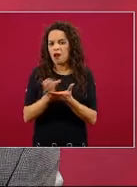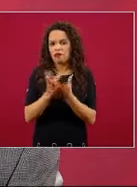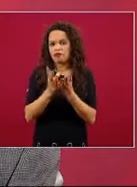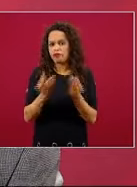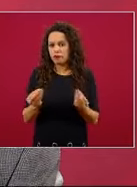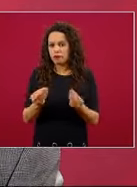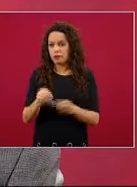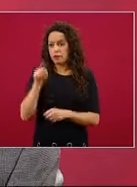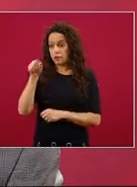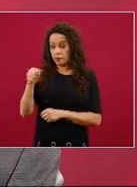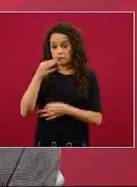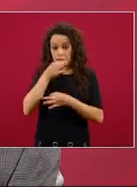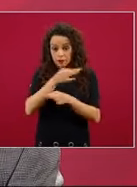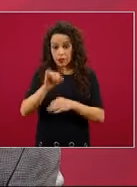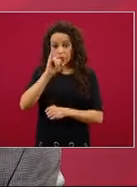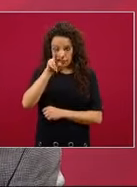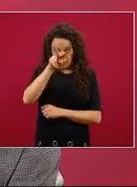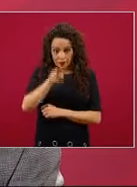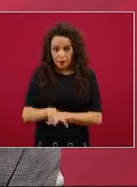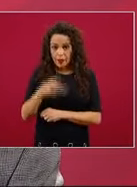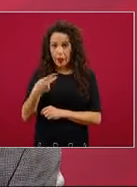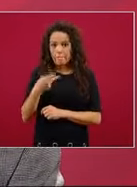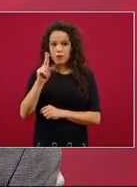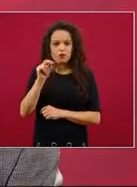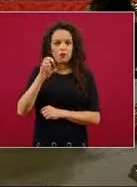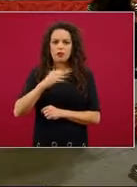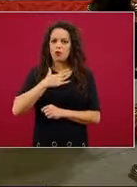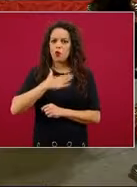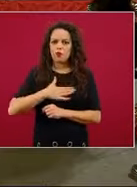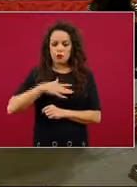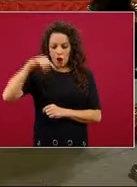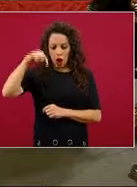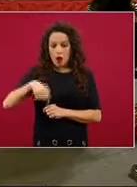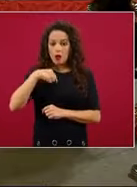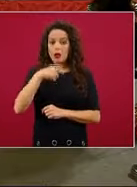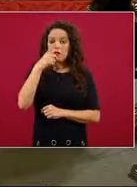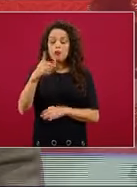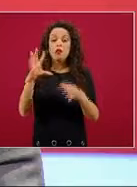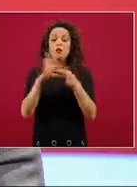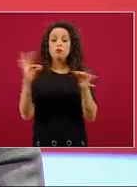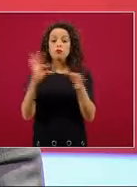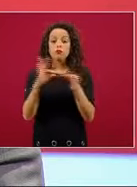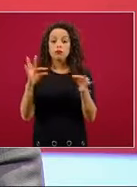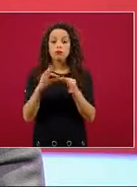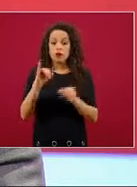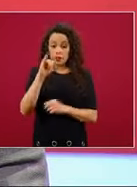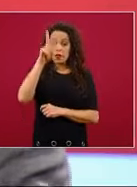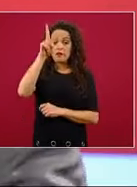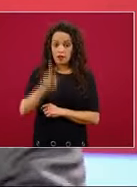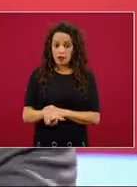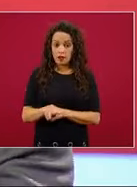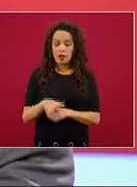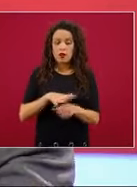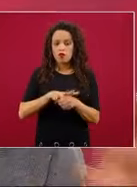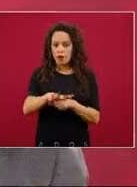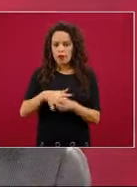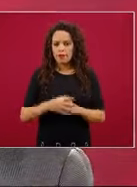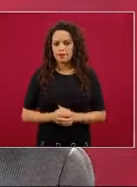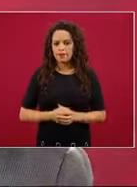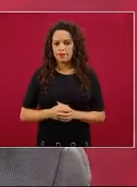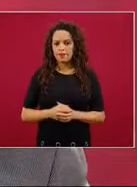pero me parece que no hizo justicia a lo que aquí se comentó, que es la realidad de que en